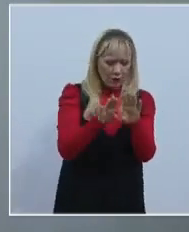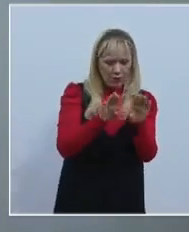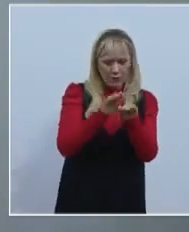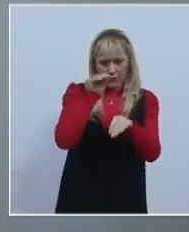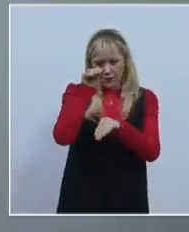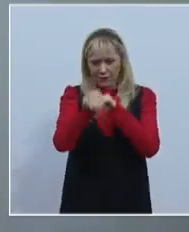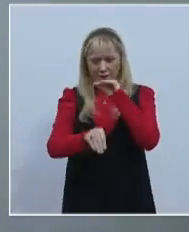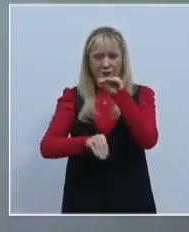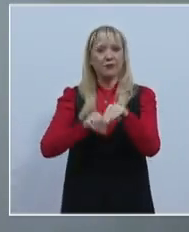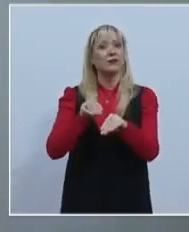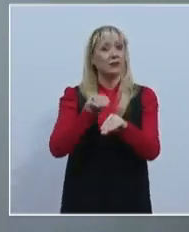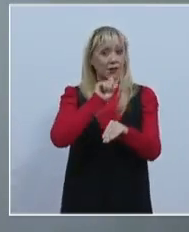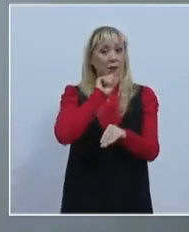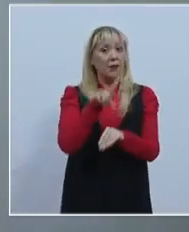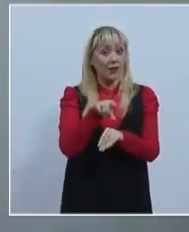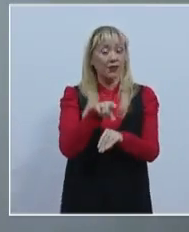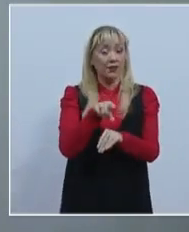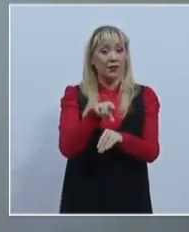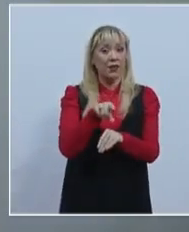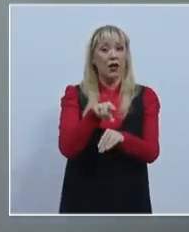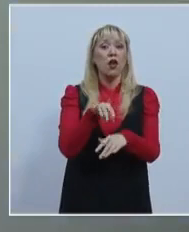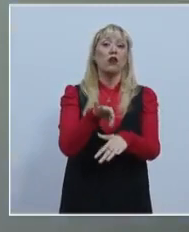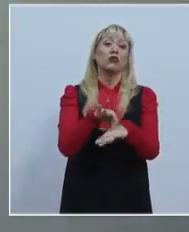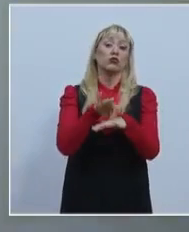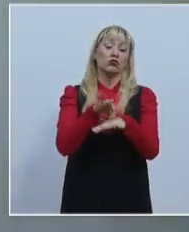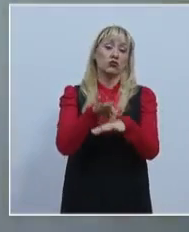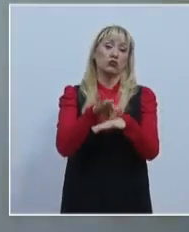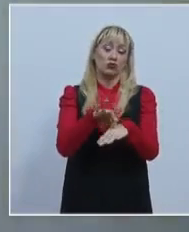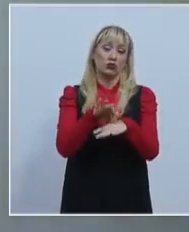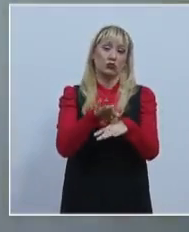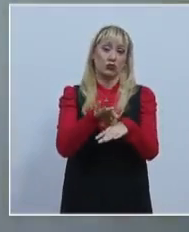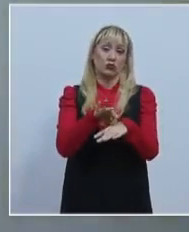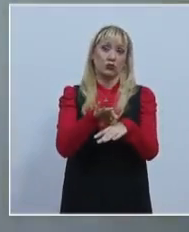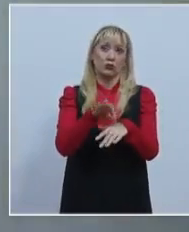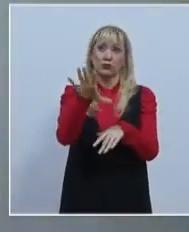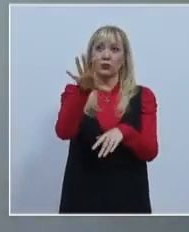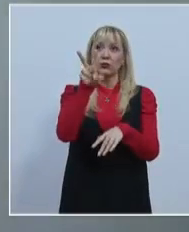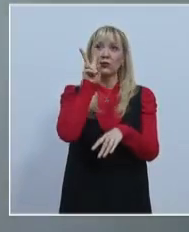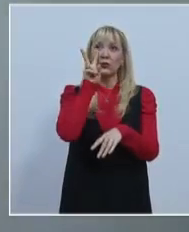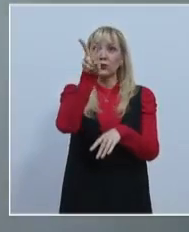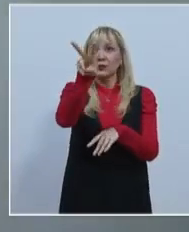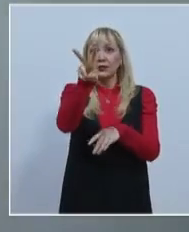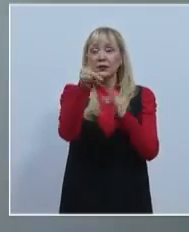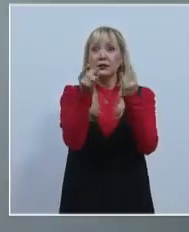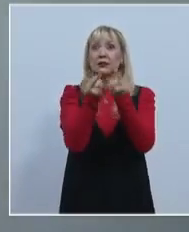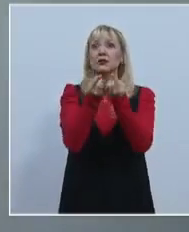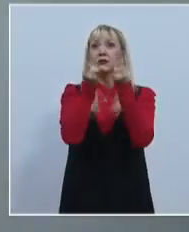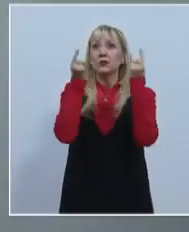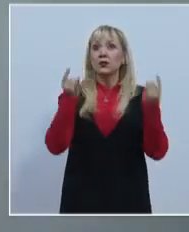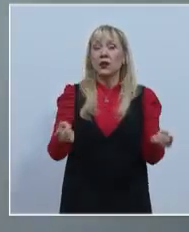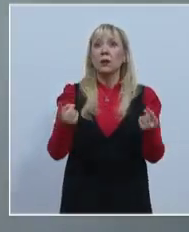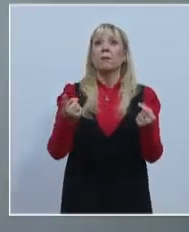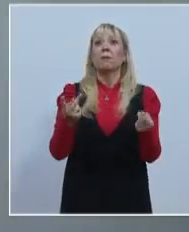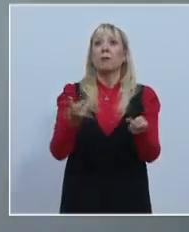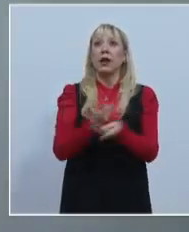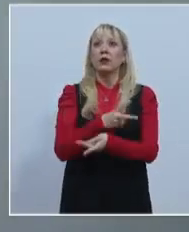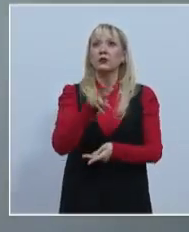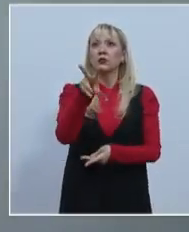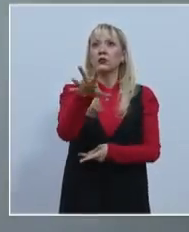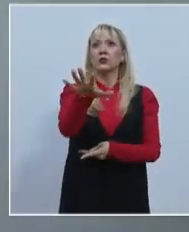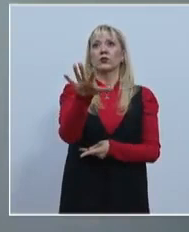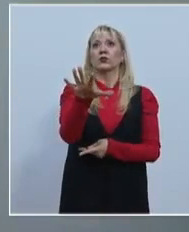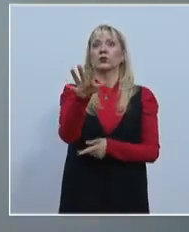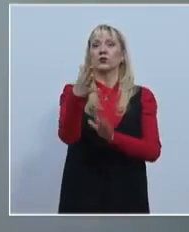fotografía es testimonio, es registro de lo que ocurre, pero como se ha dicho